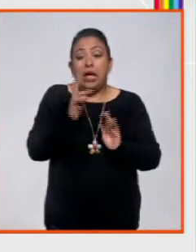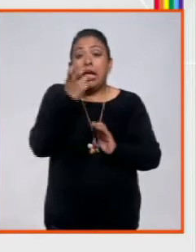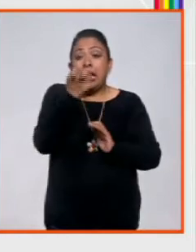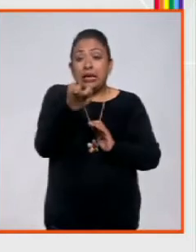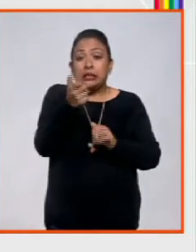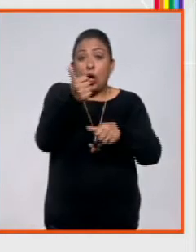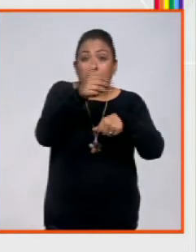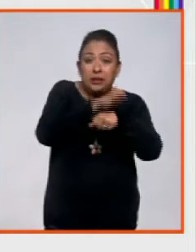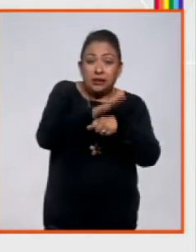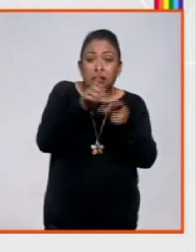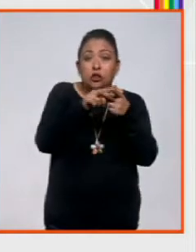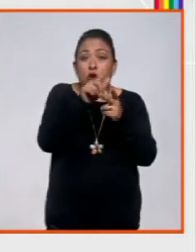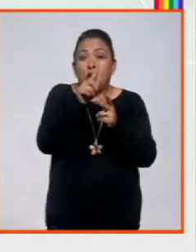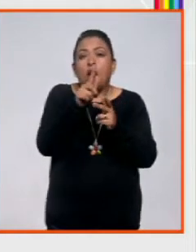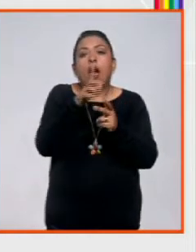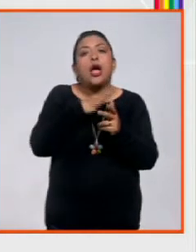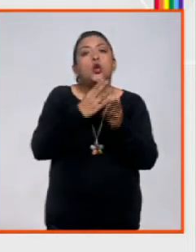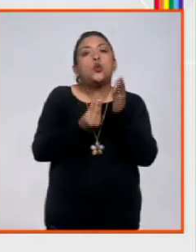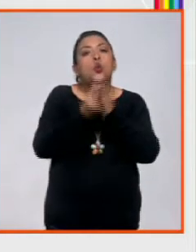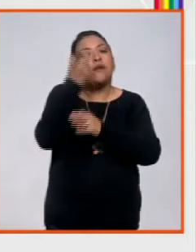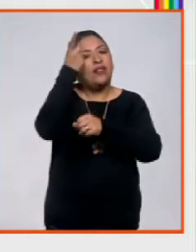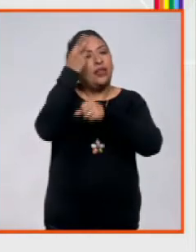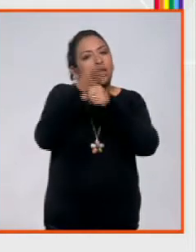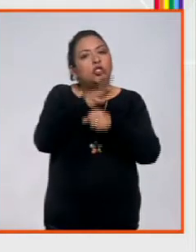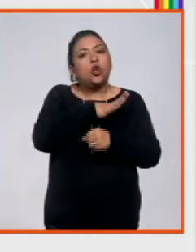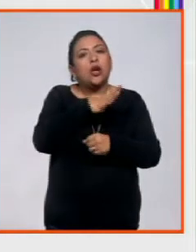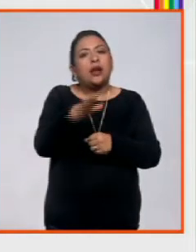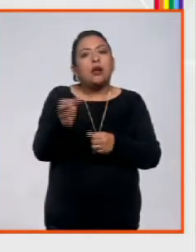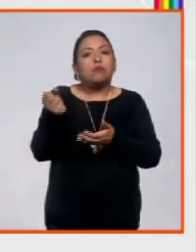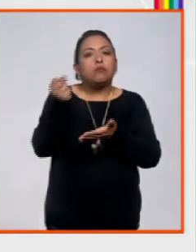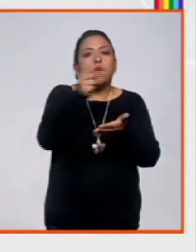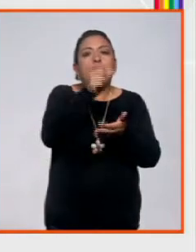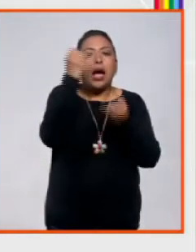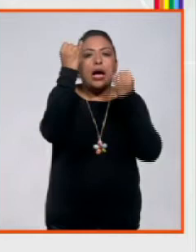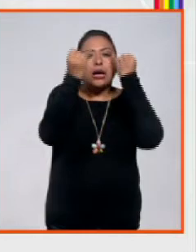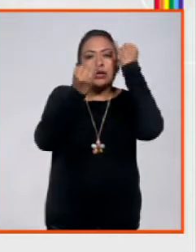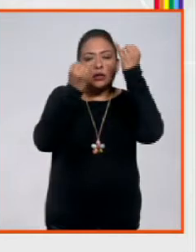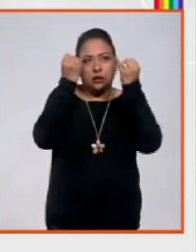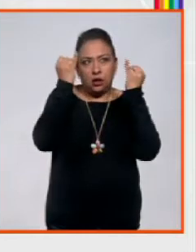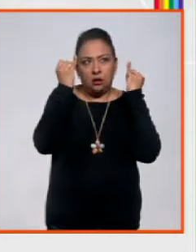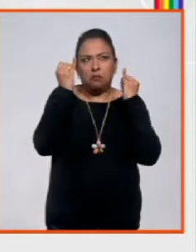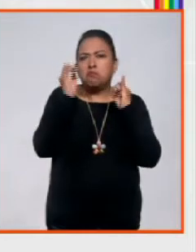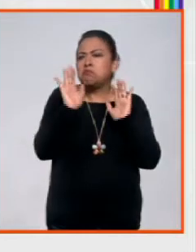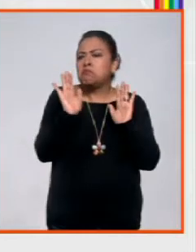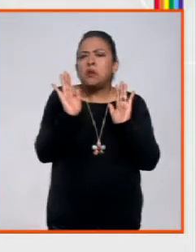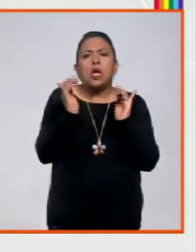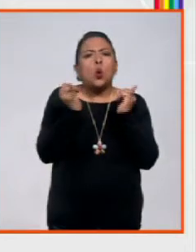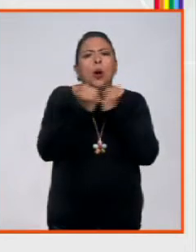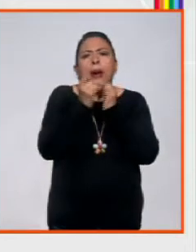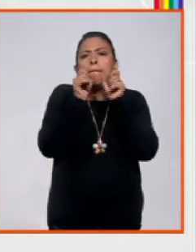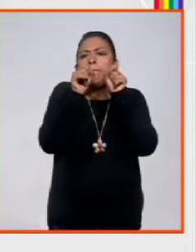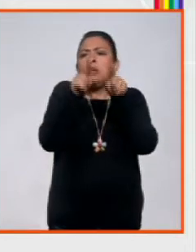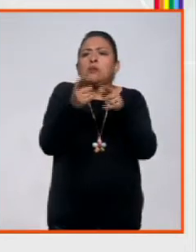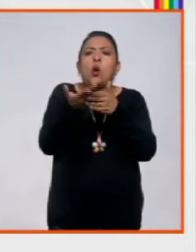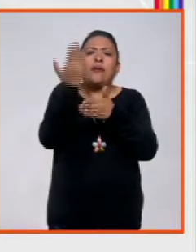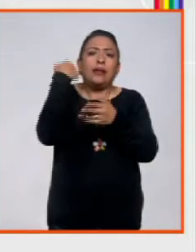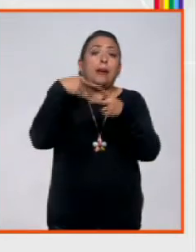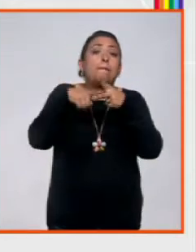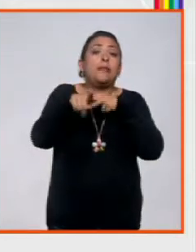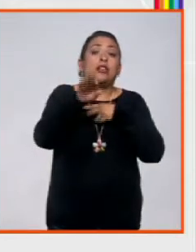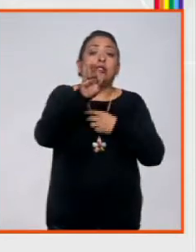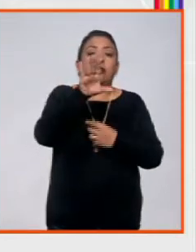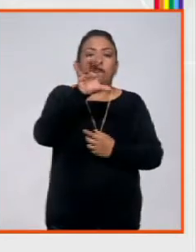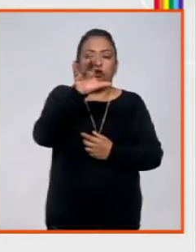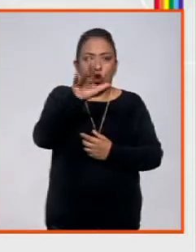administrativa es la que le va a dar la nueva dirección general de estímulos a la creación y es prácticamente el esquema con el que nació el funk